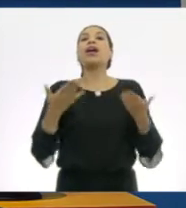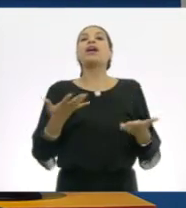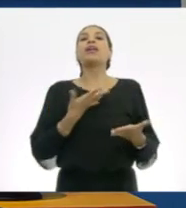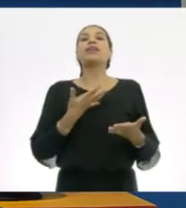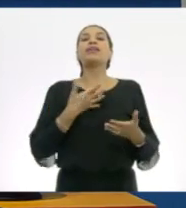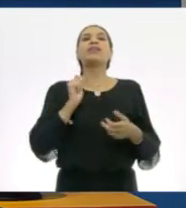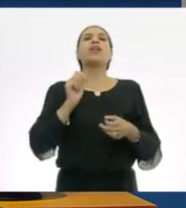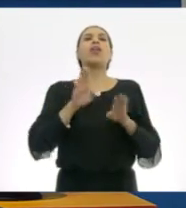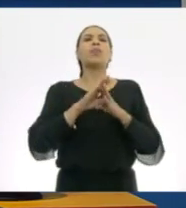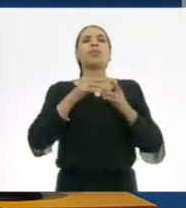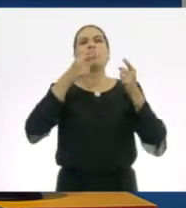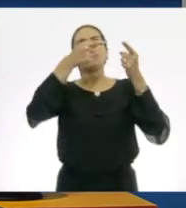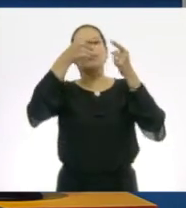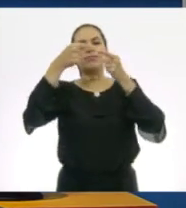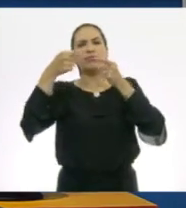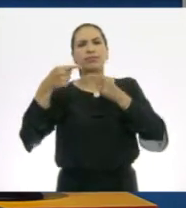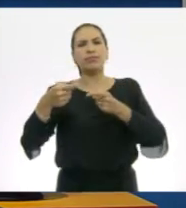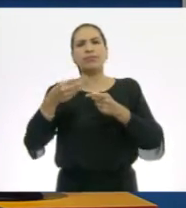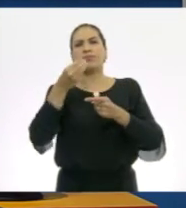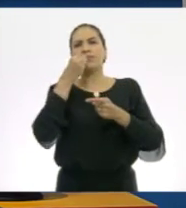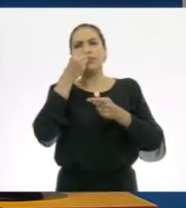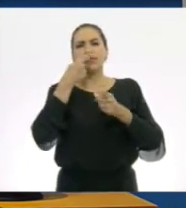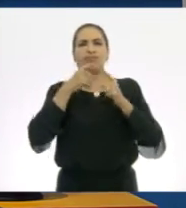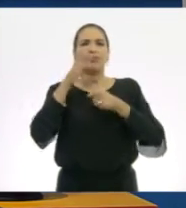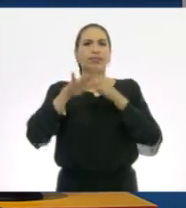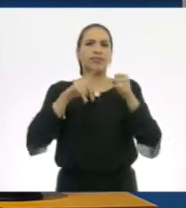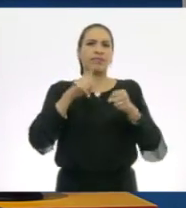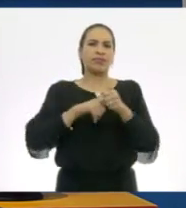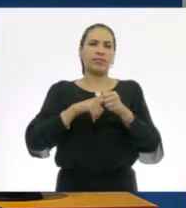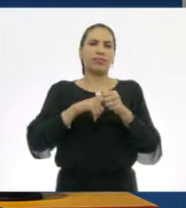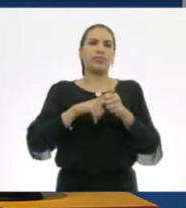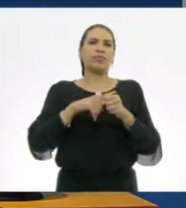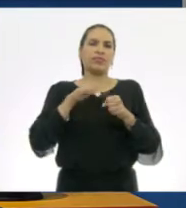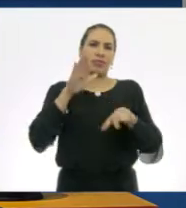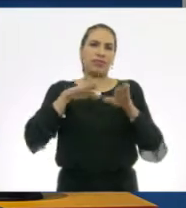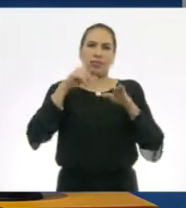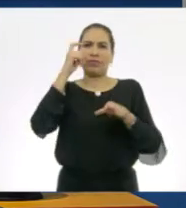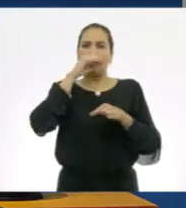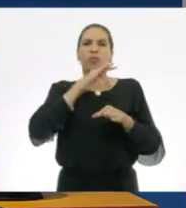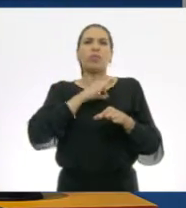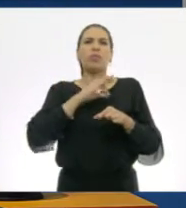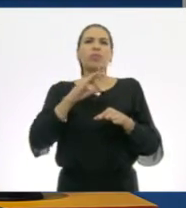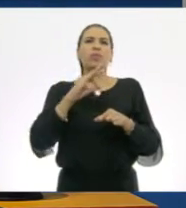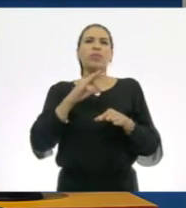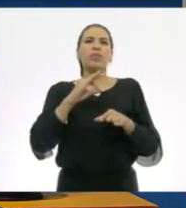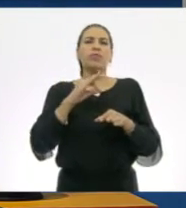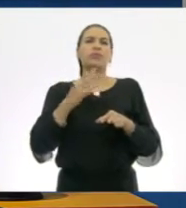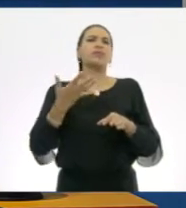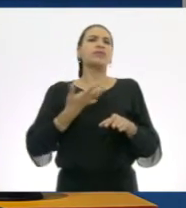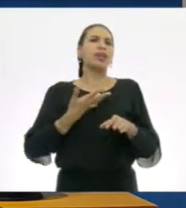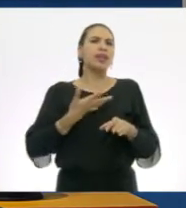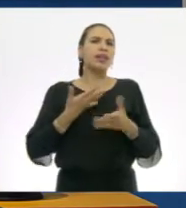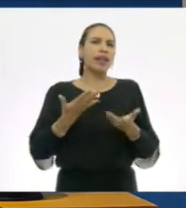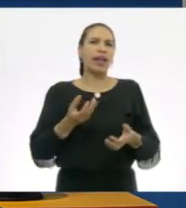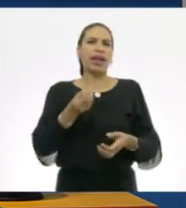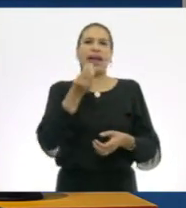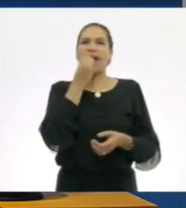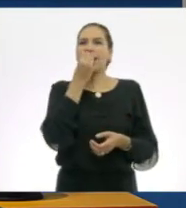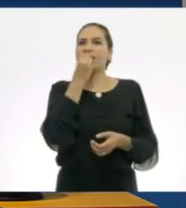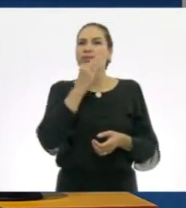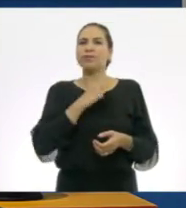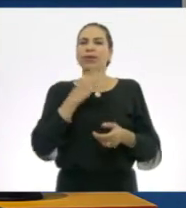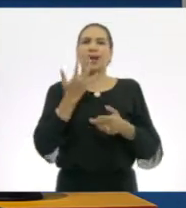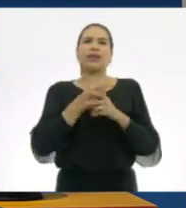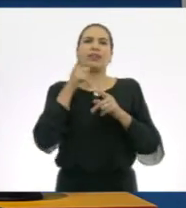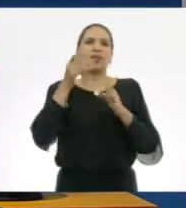tenemos cadenas de producción de alimento mucho más complejas, que es lo que nos permite tener alimentos que